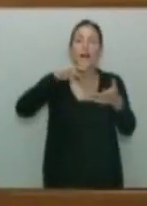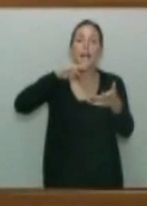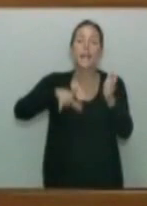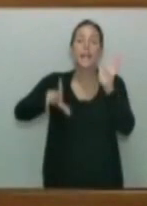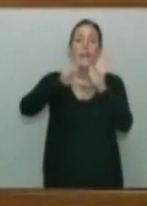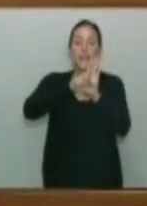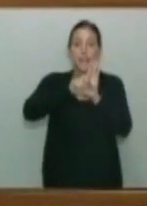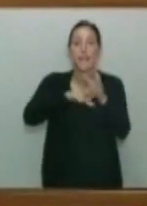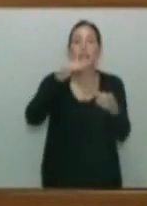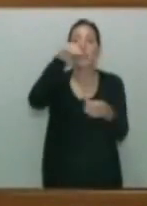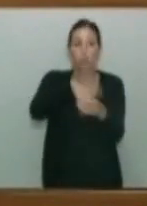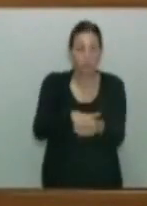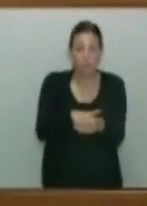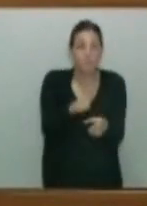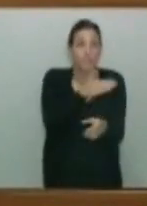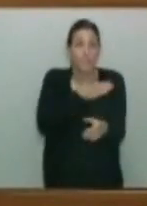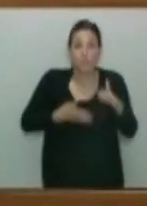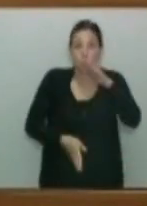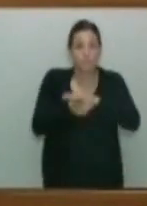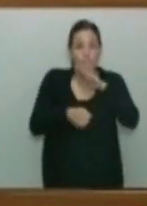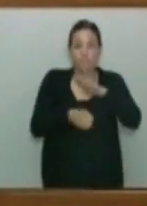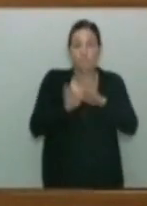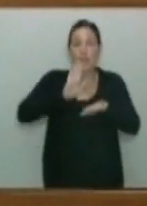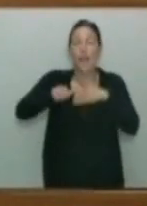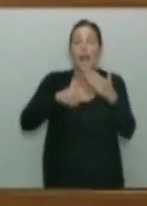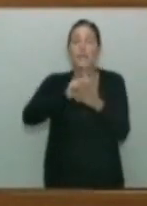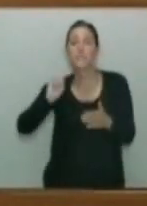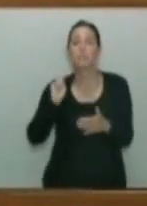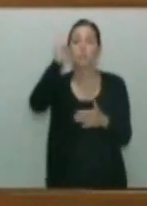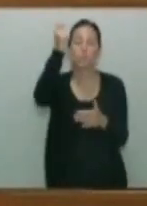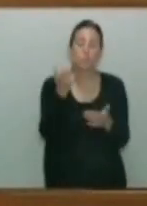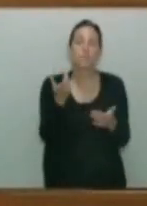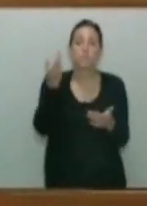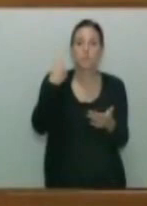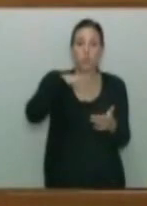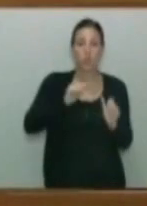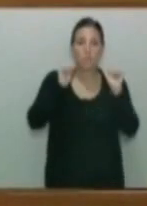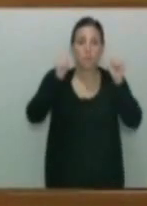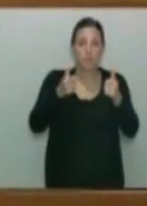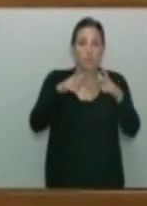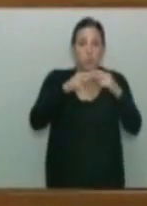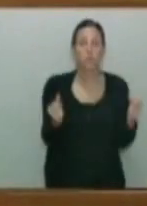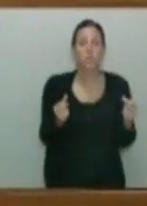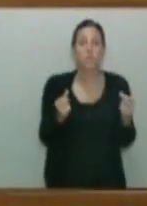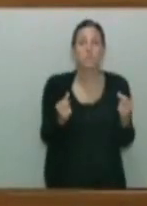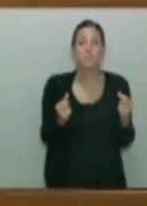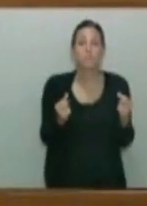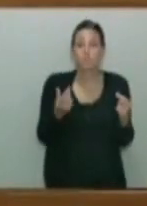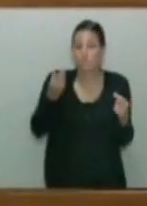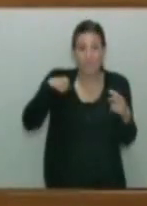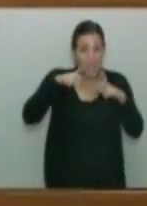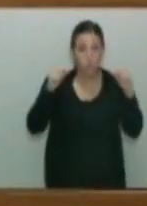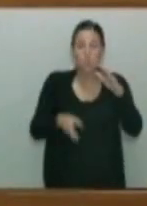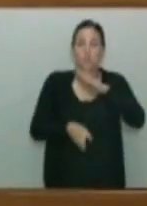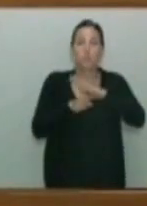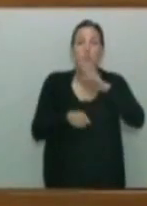llevándolo. ¿Concluyamos con éxito este camino que iniciamos hoy de reforma electoral en Asturias o no? Y lo seguiremos llevando en Asturias y